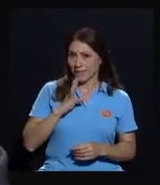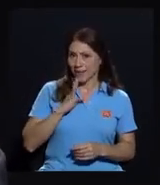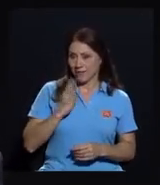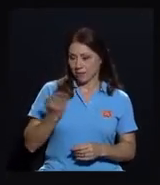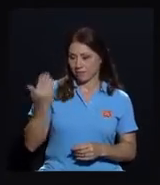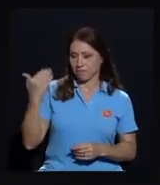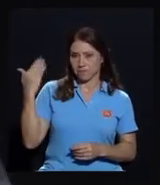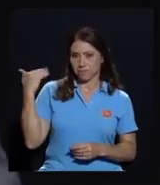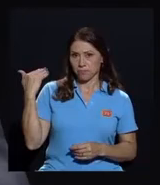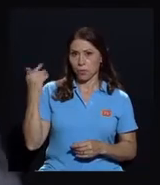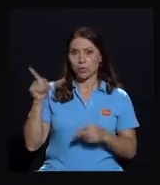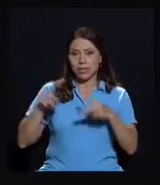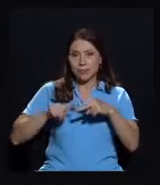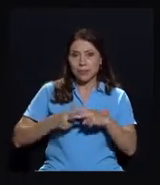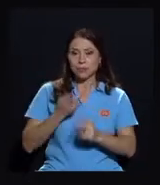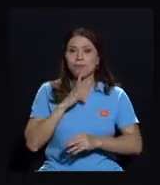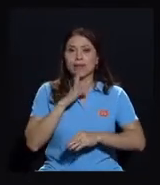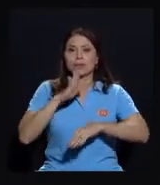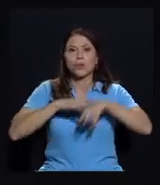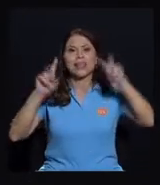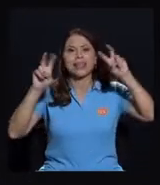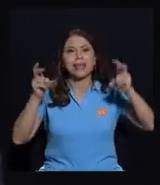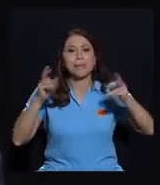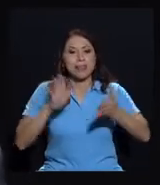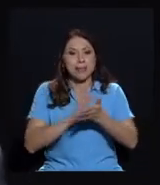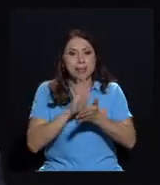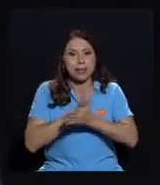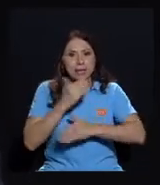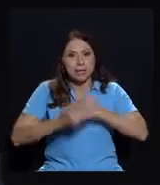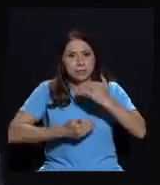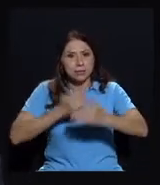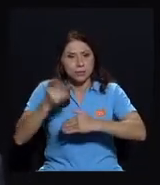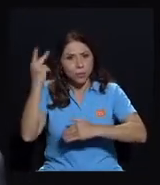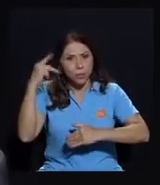sección anterior empezó a meter sobre el tema de la gestión política